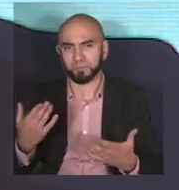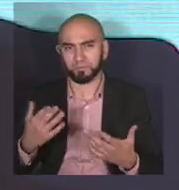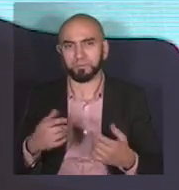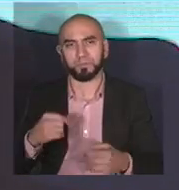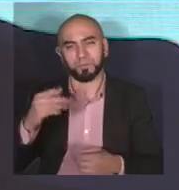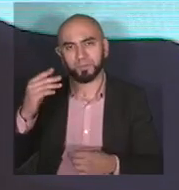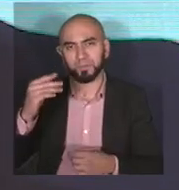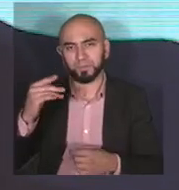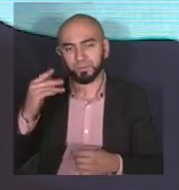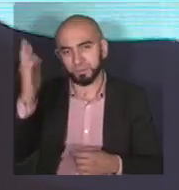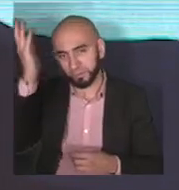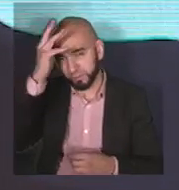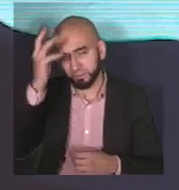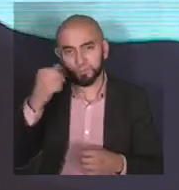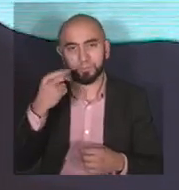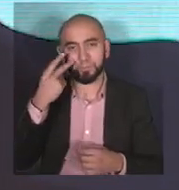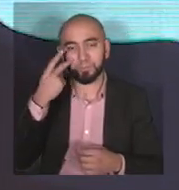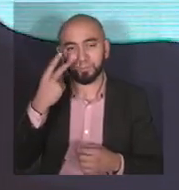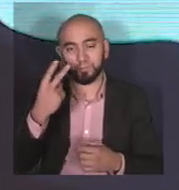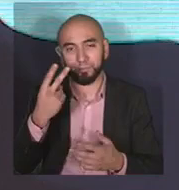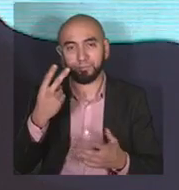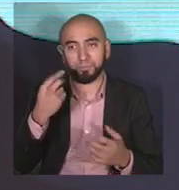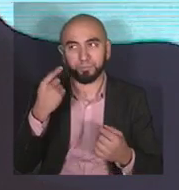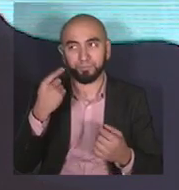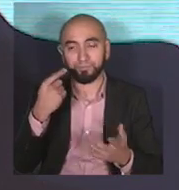sus ojos y dijo, bueno, eso es lo que dije.